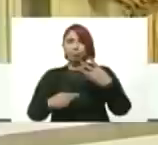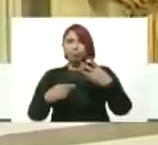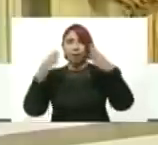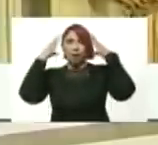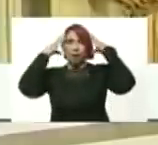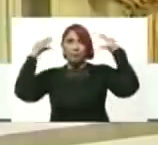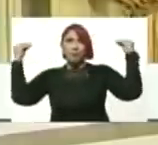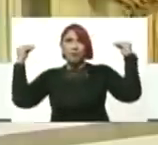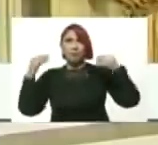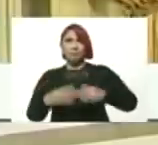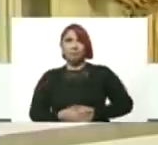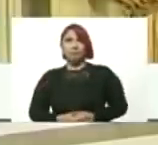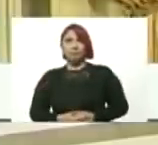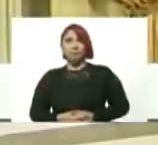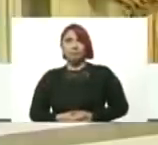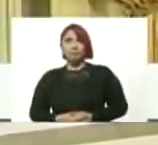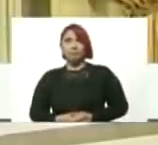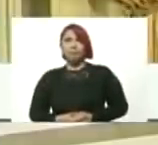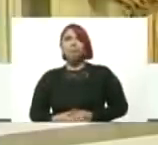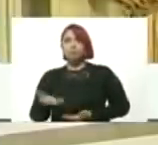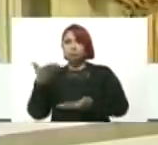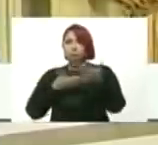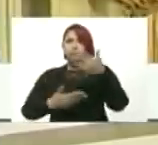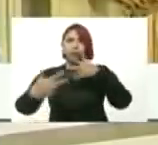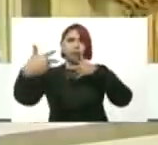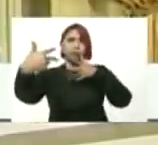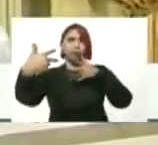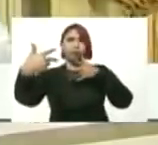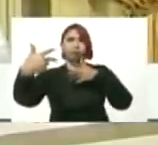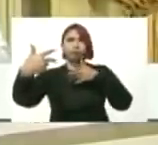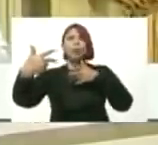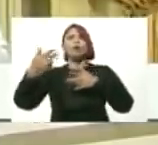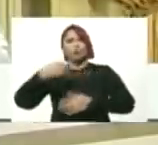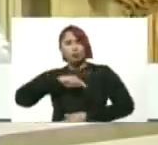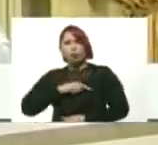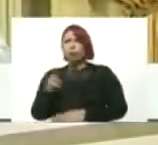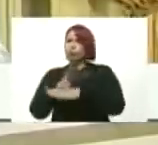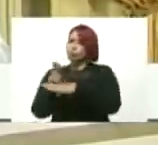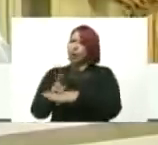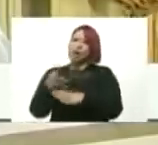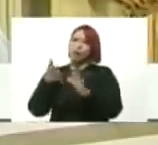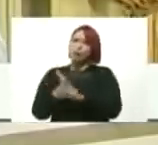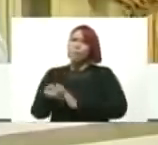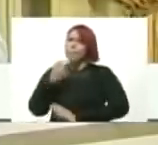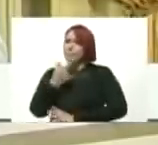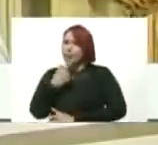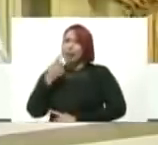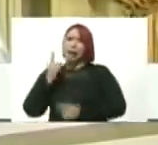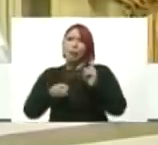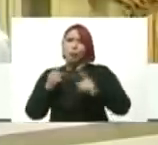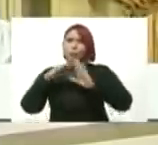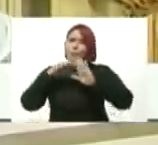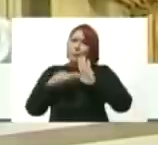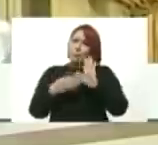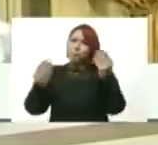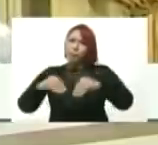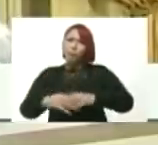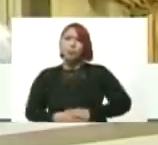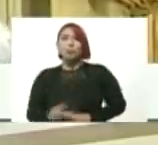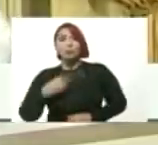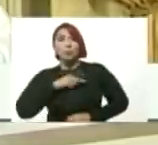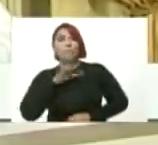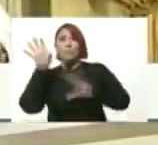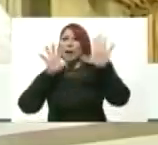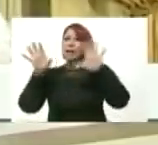en teleconferencia e intercambiando mire estamos utilizando estos medicamentos y estos protocolos y de esos